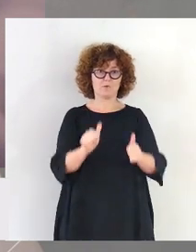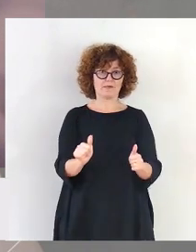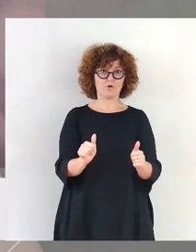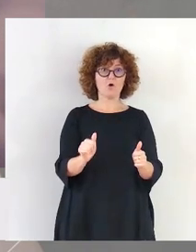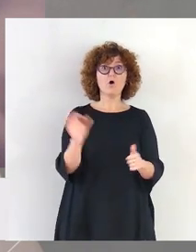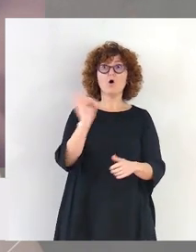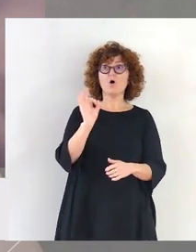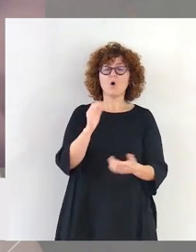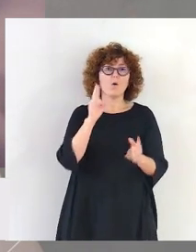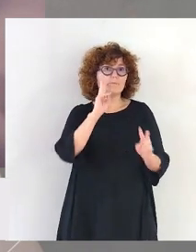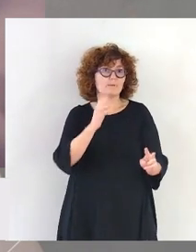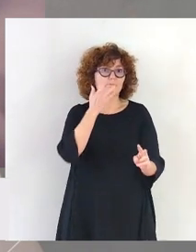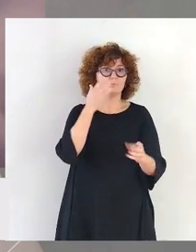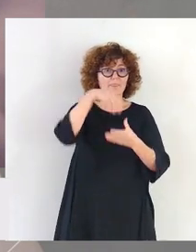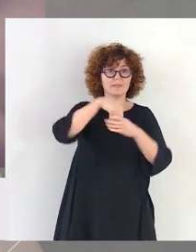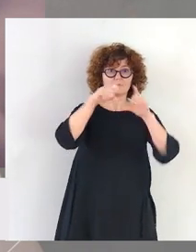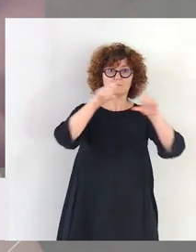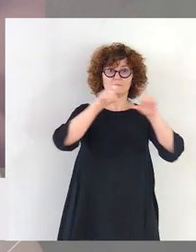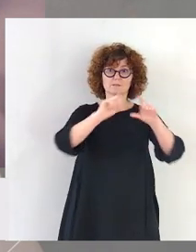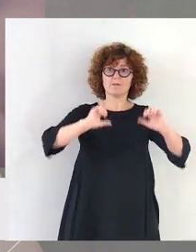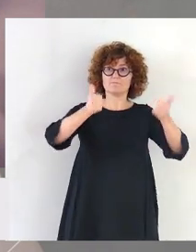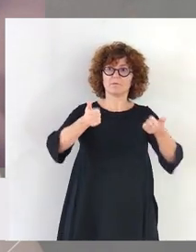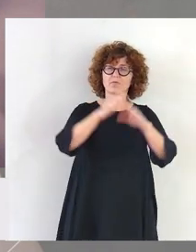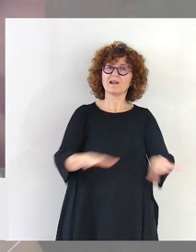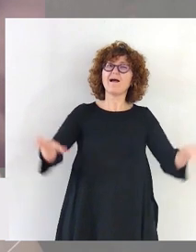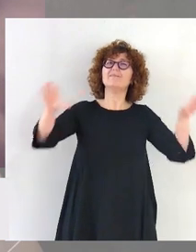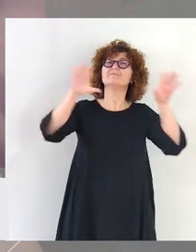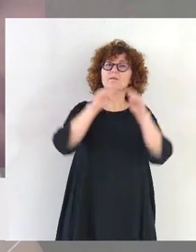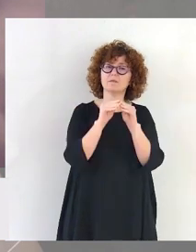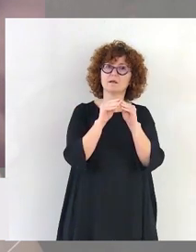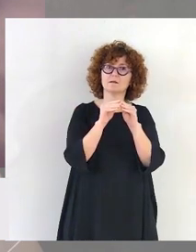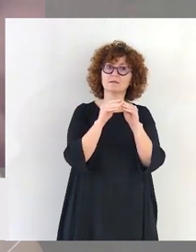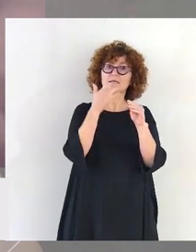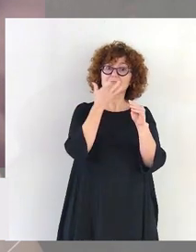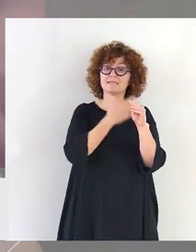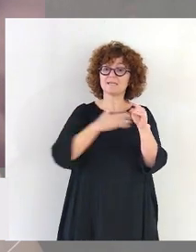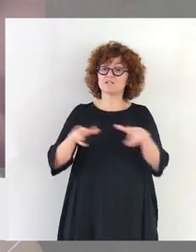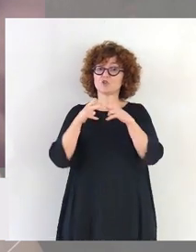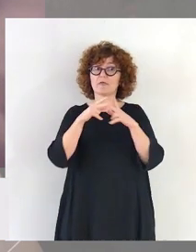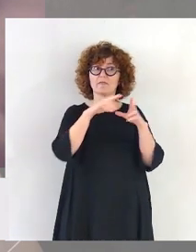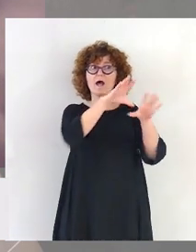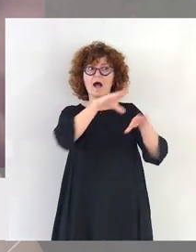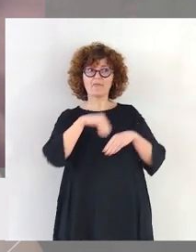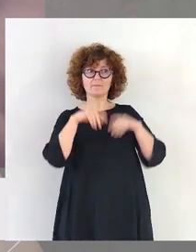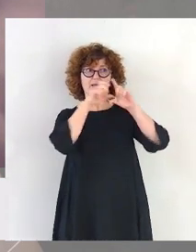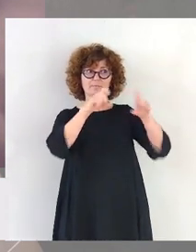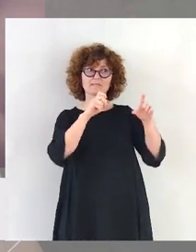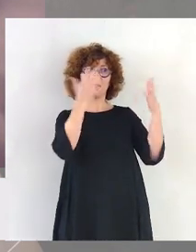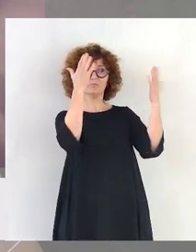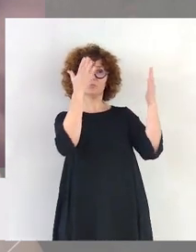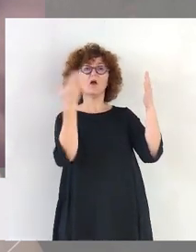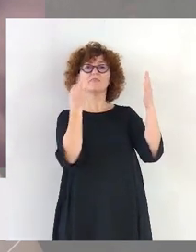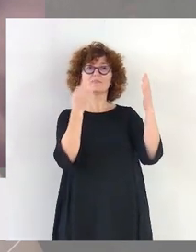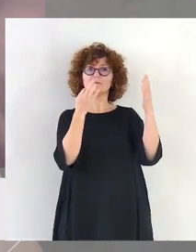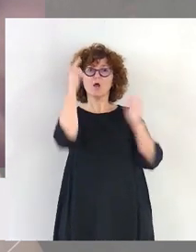o de repente vemos que las empresas empiezan a entender que para ser aceptadas socialmente necesitan tener un propósito necesitan